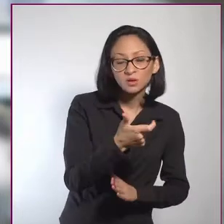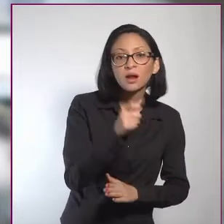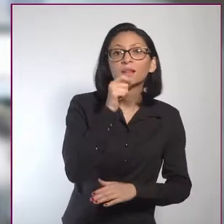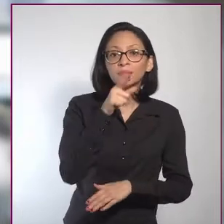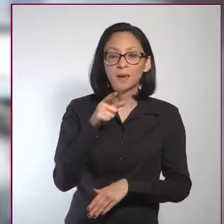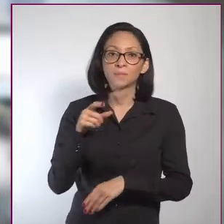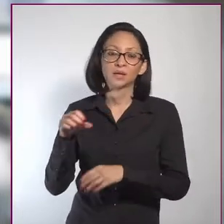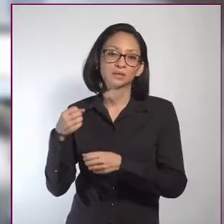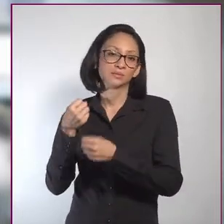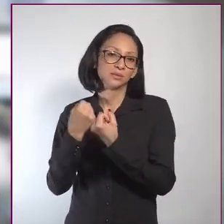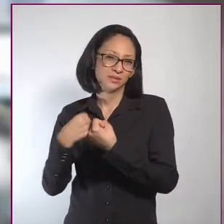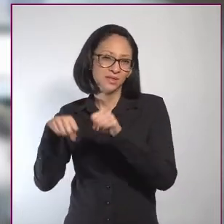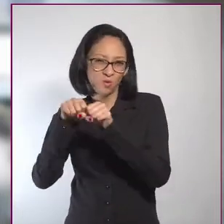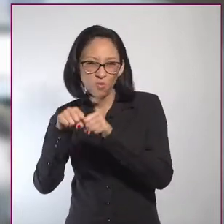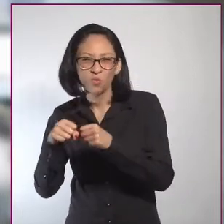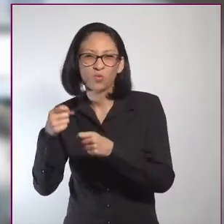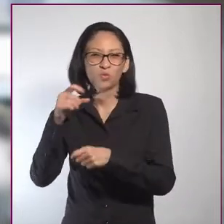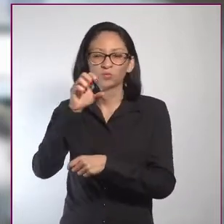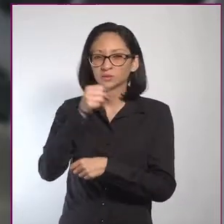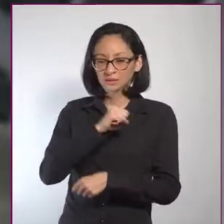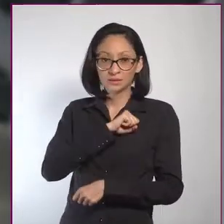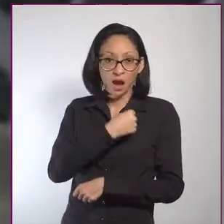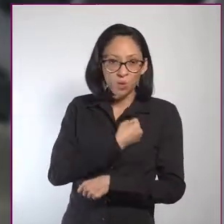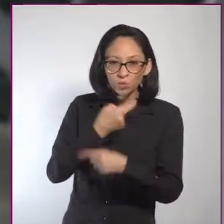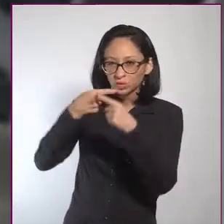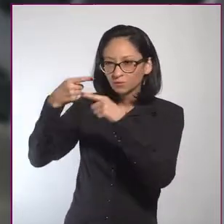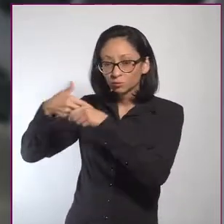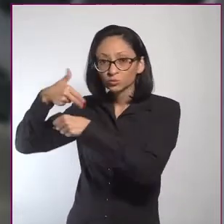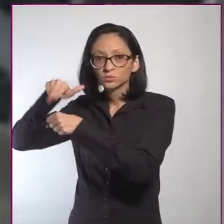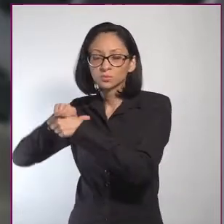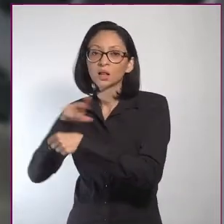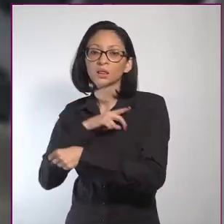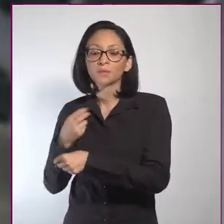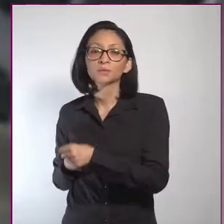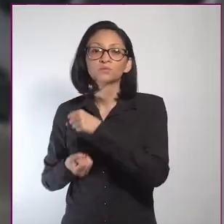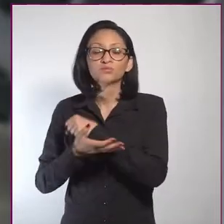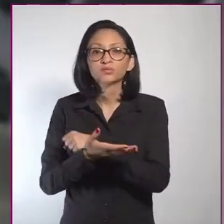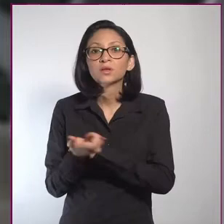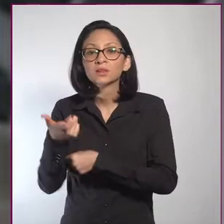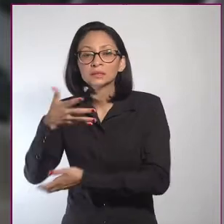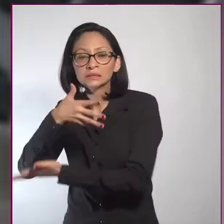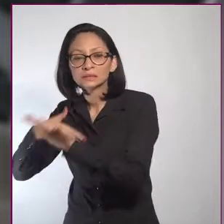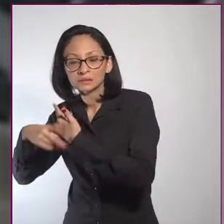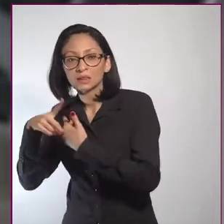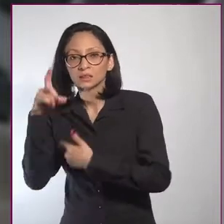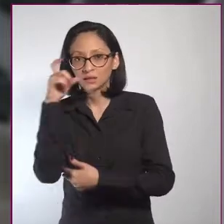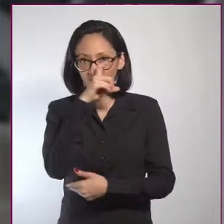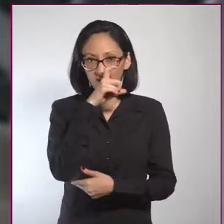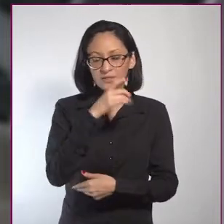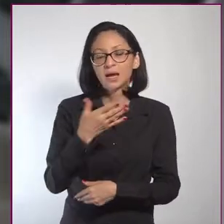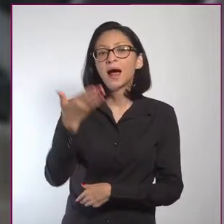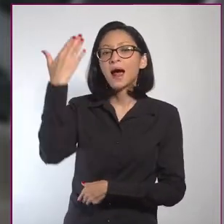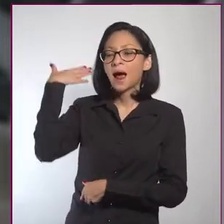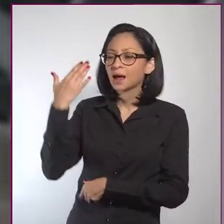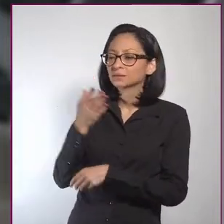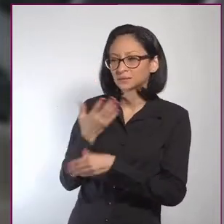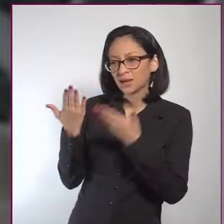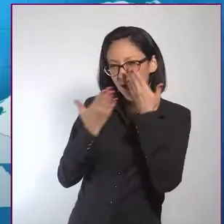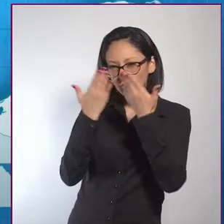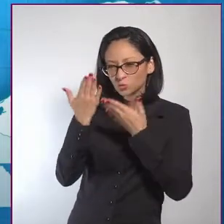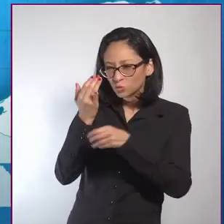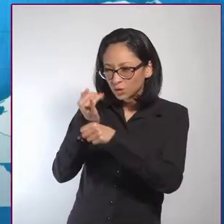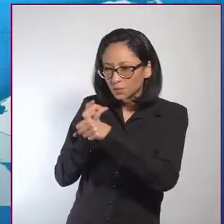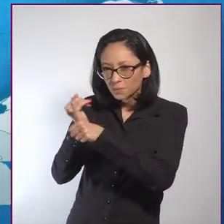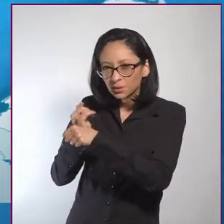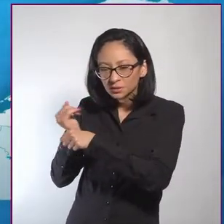salud tendrán que asumir son enormes. Para que te des una idea, según un estudio de la Fundación Mexicana para la Salud, en